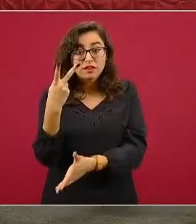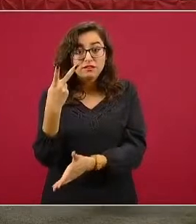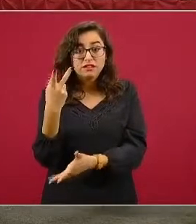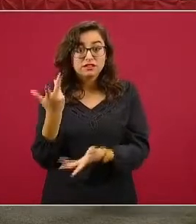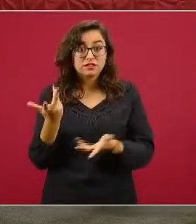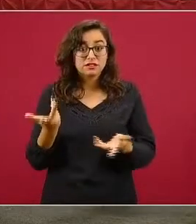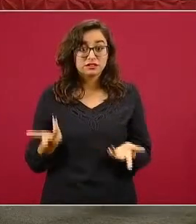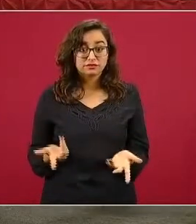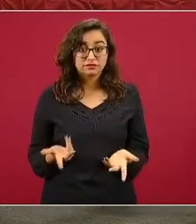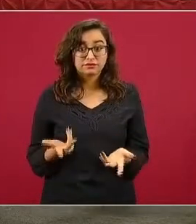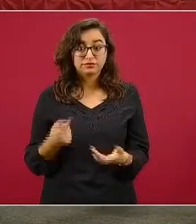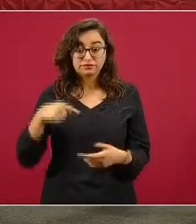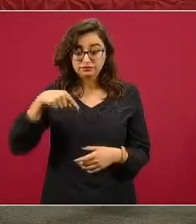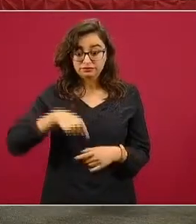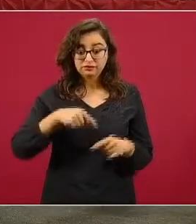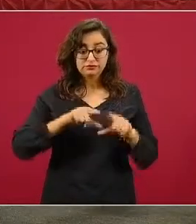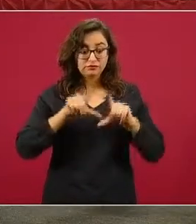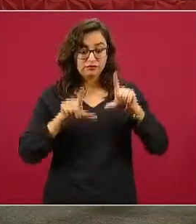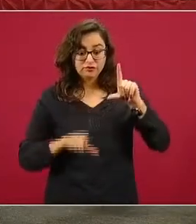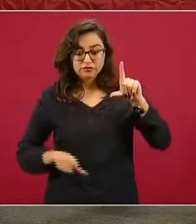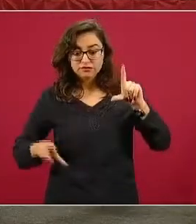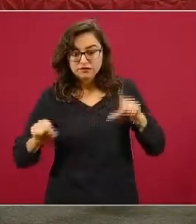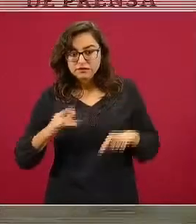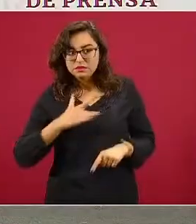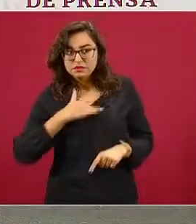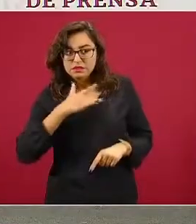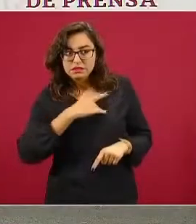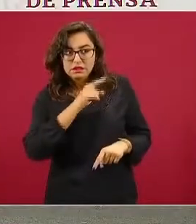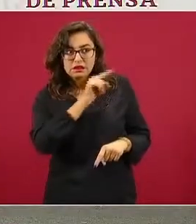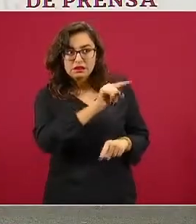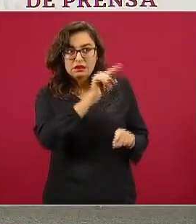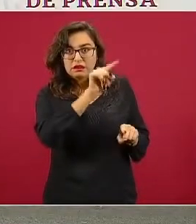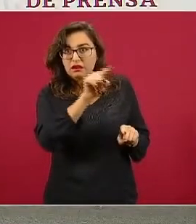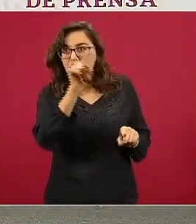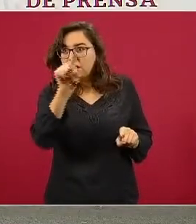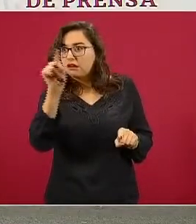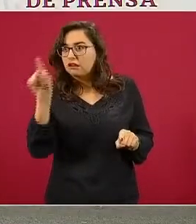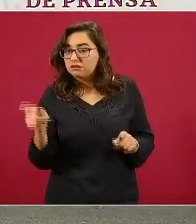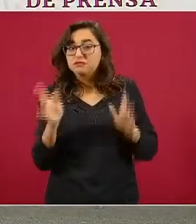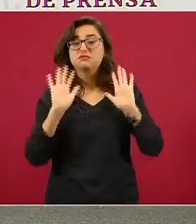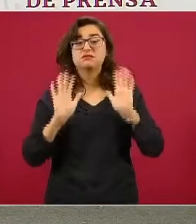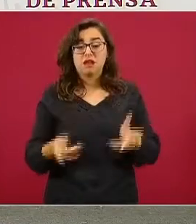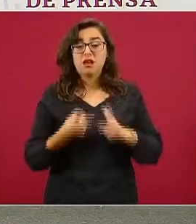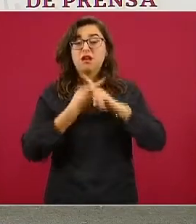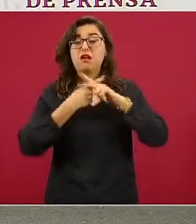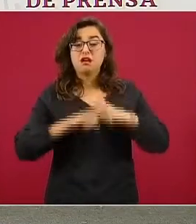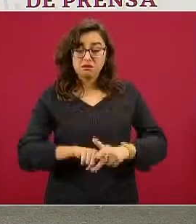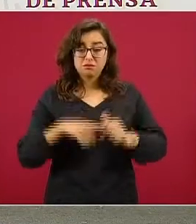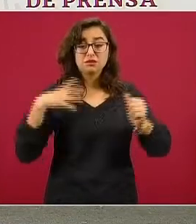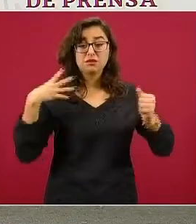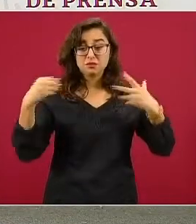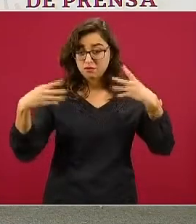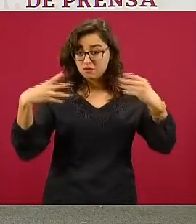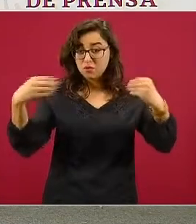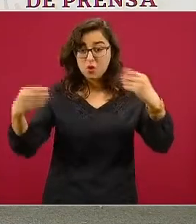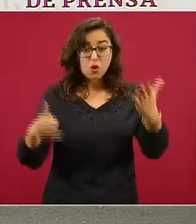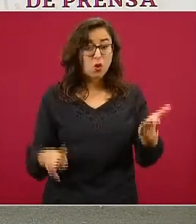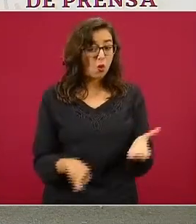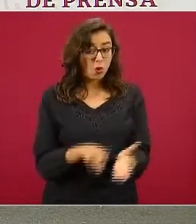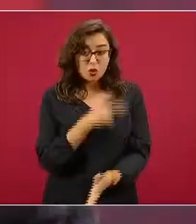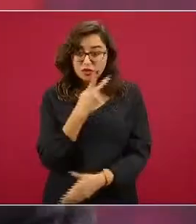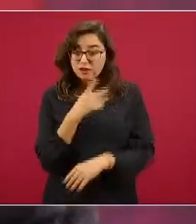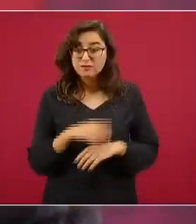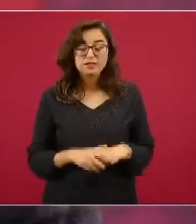de México, hay signos ya del inicio de un rebrote, cuando en Estados Unidos y